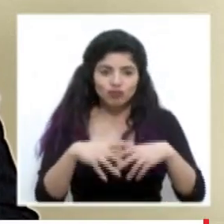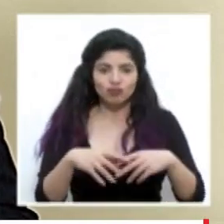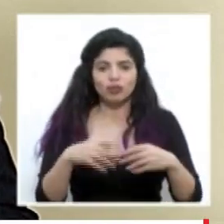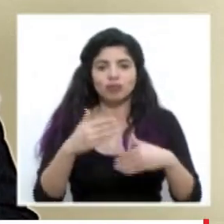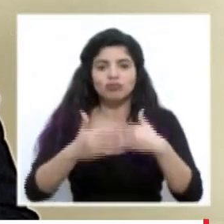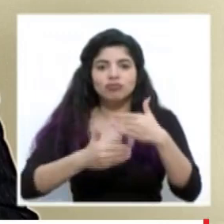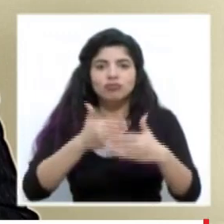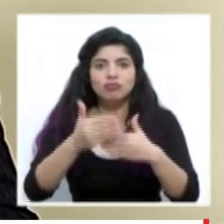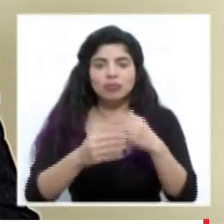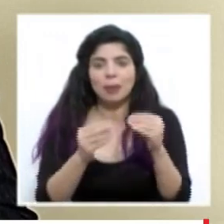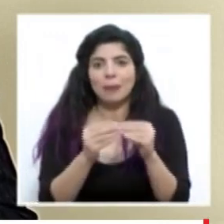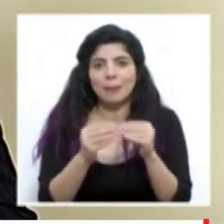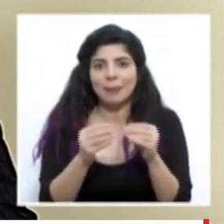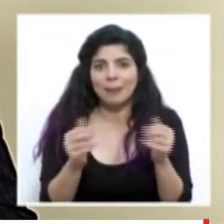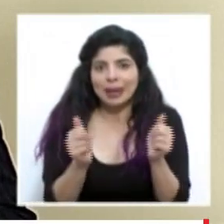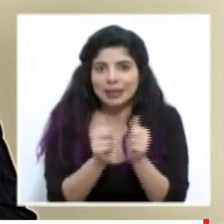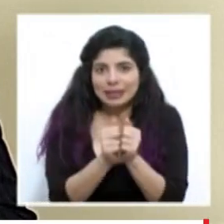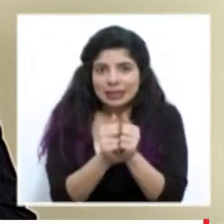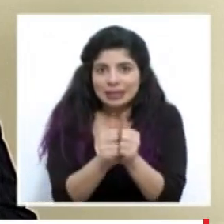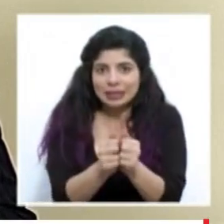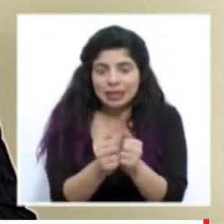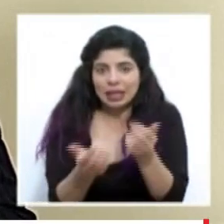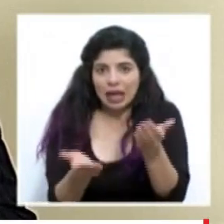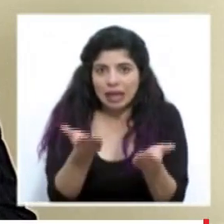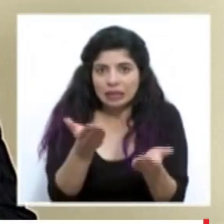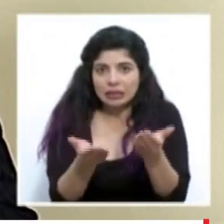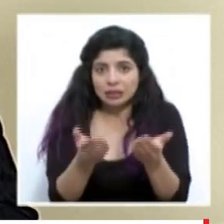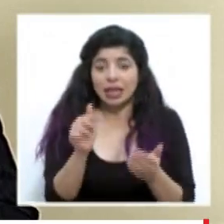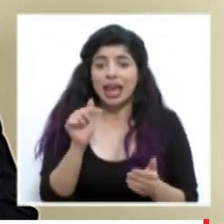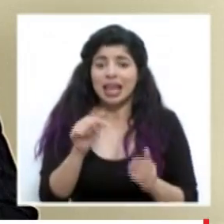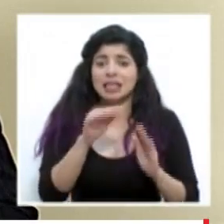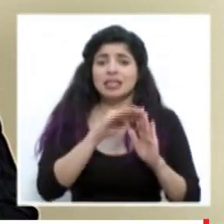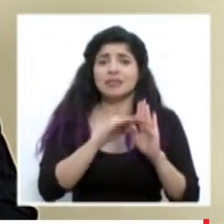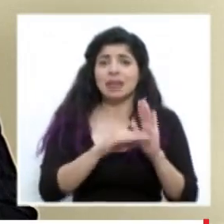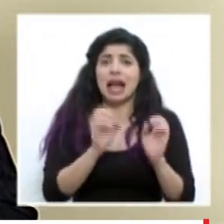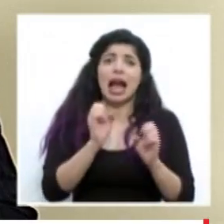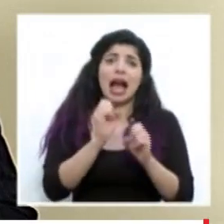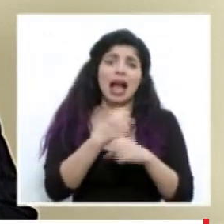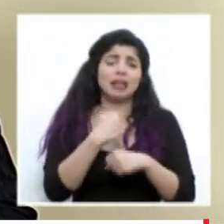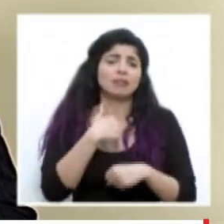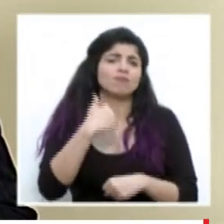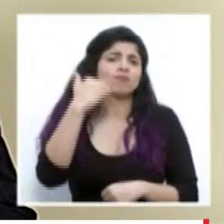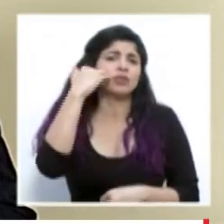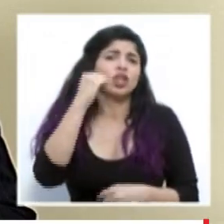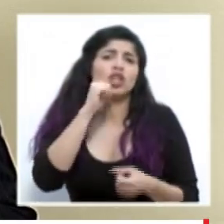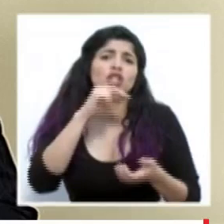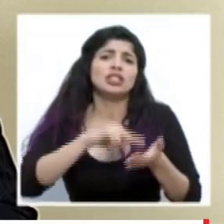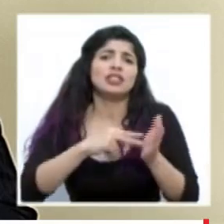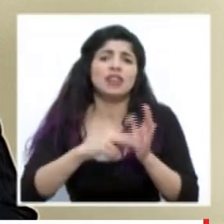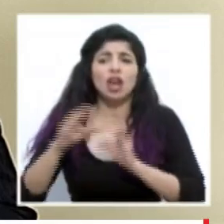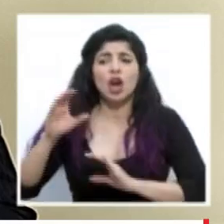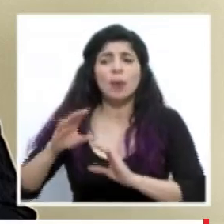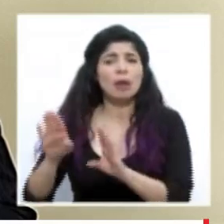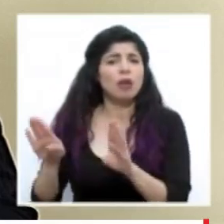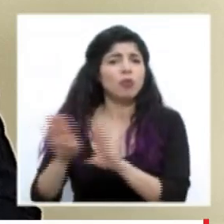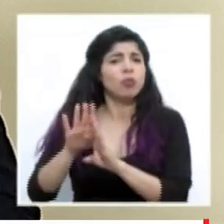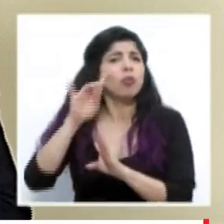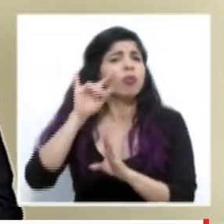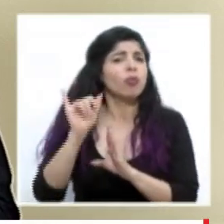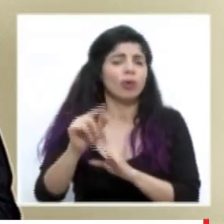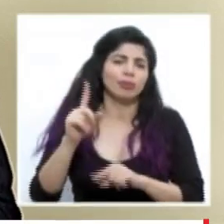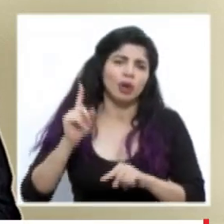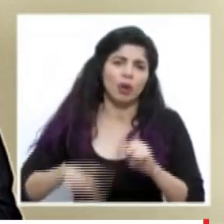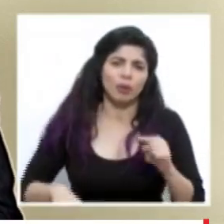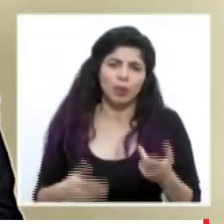cercana. Y pues en realidad estas medidas se están revisando y sabemos que no es que podemos mantener el comercio cerrado